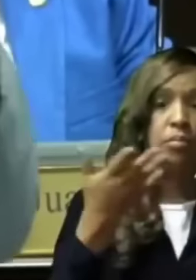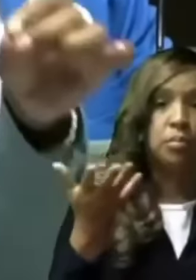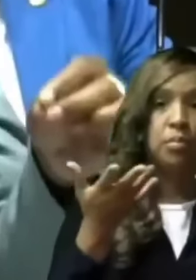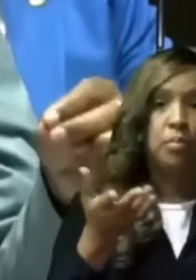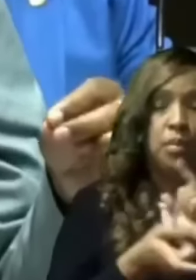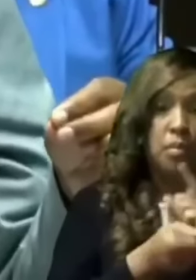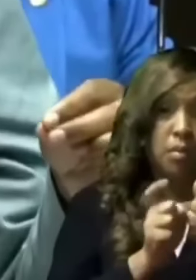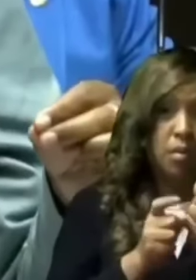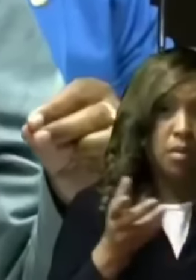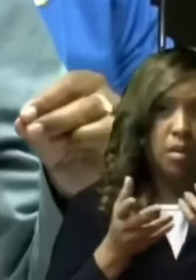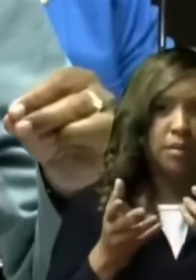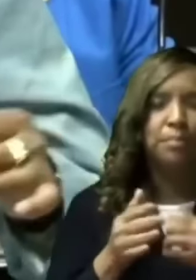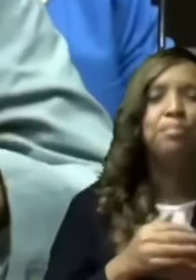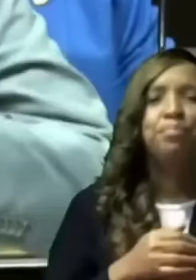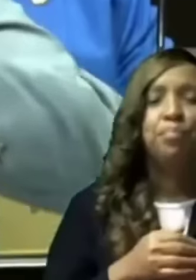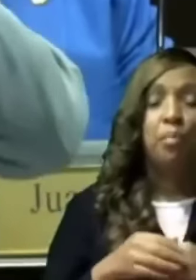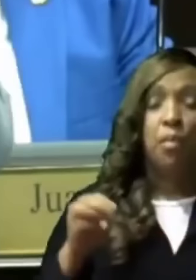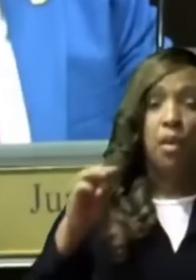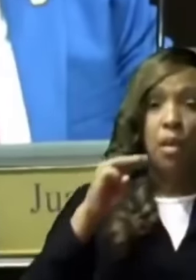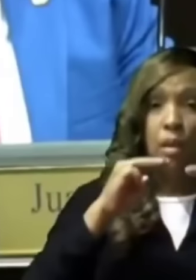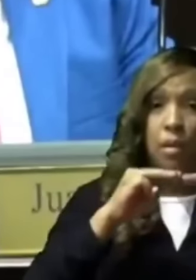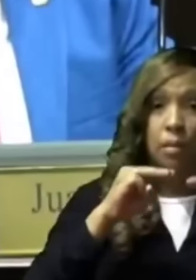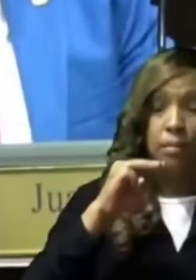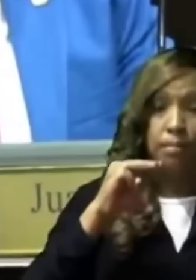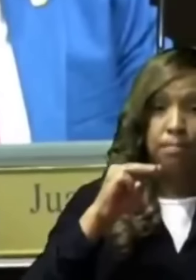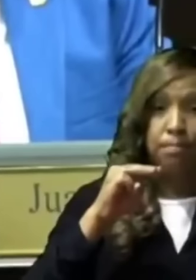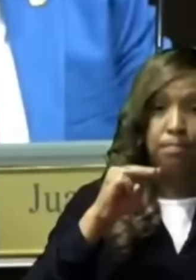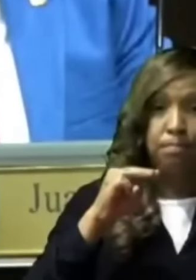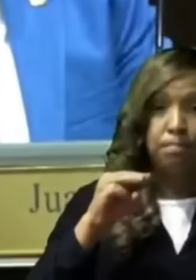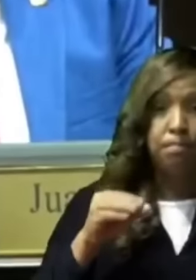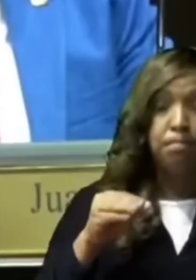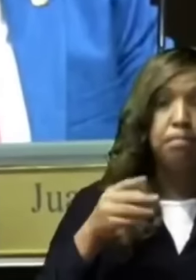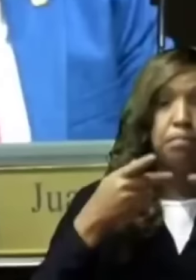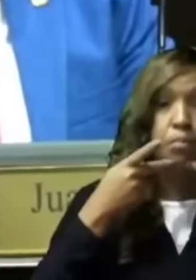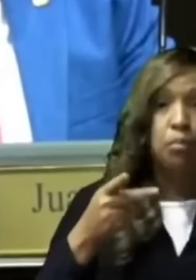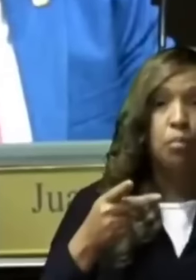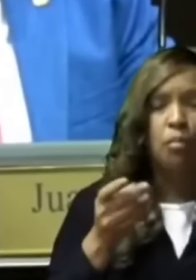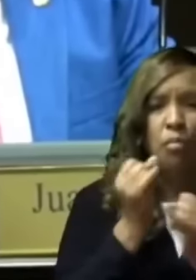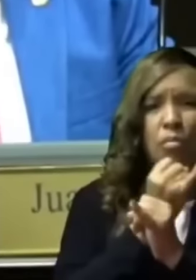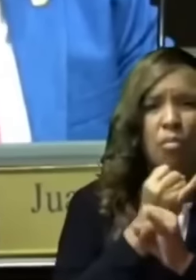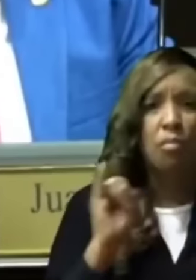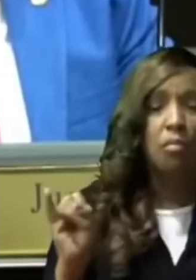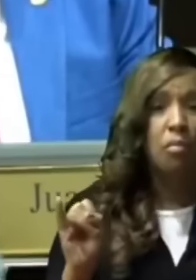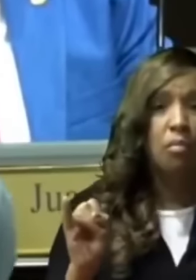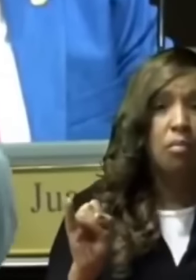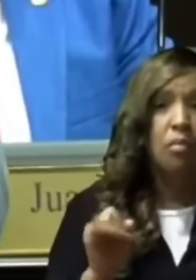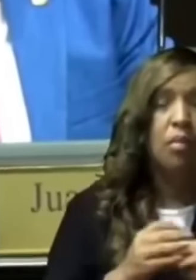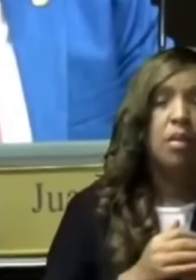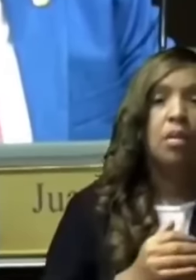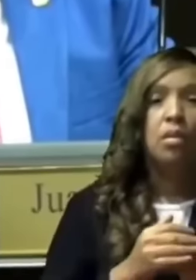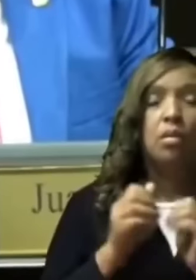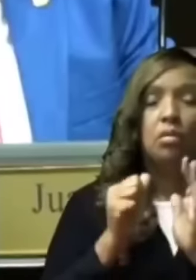Glosando el tema, los artículos 169 y 170 de la Constitución son